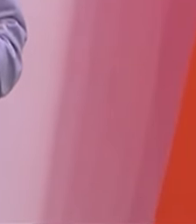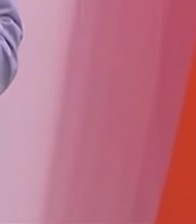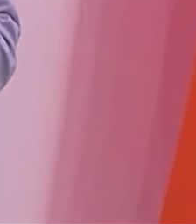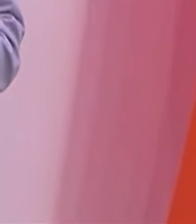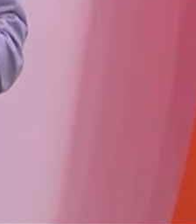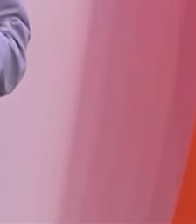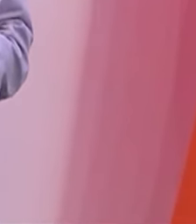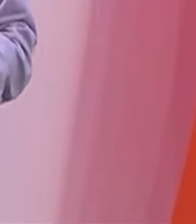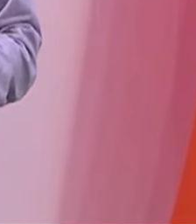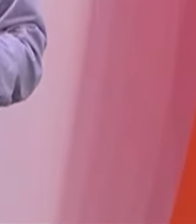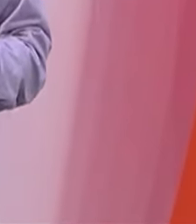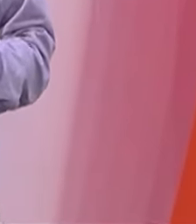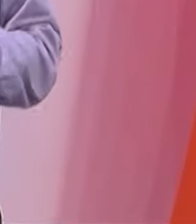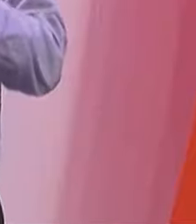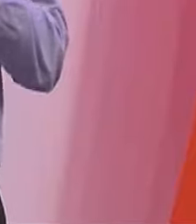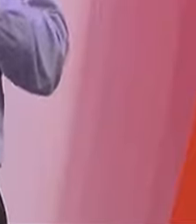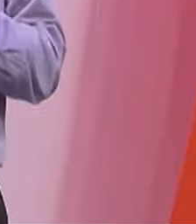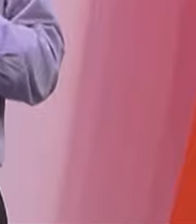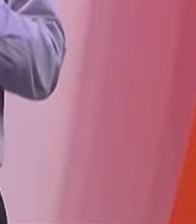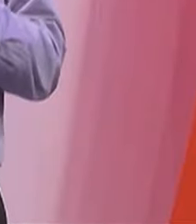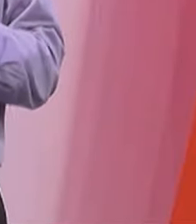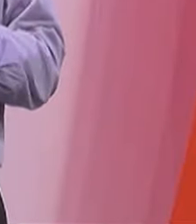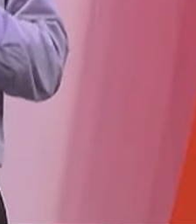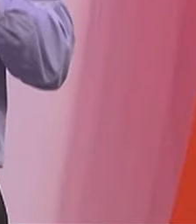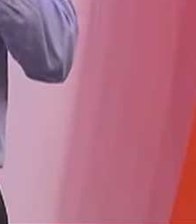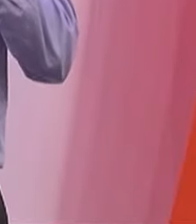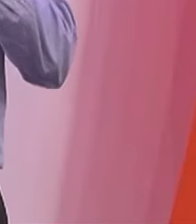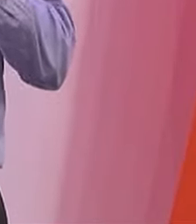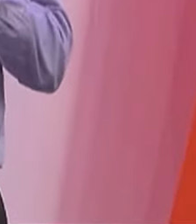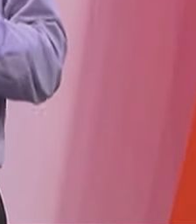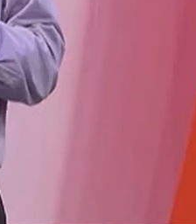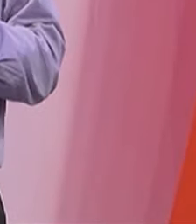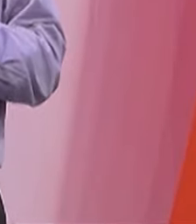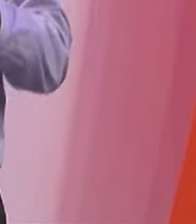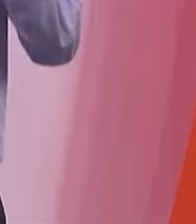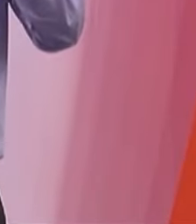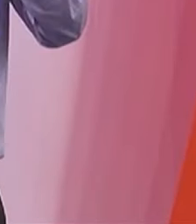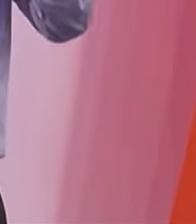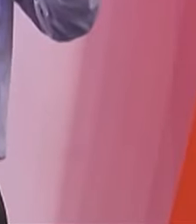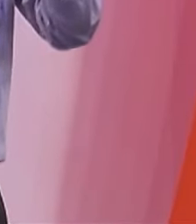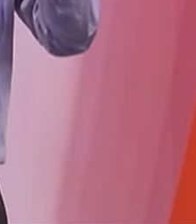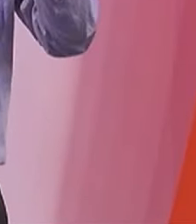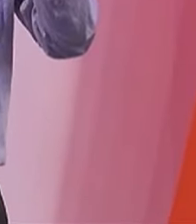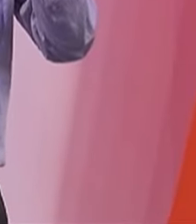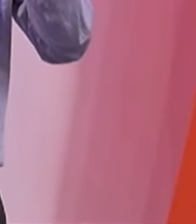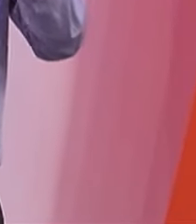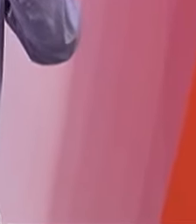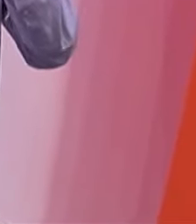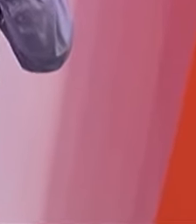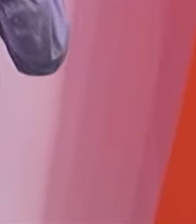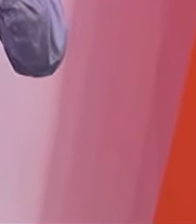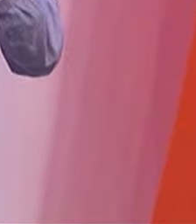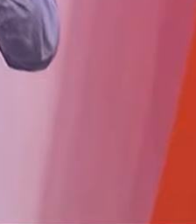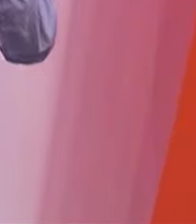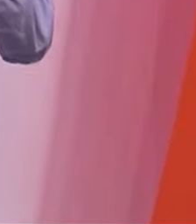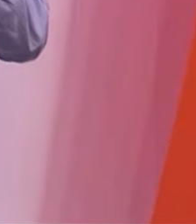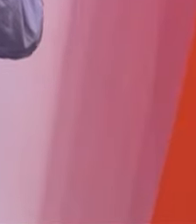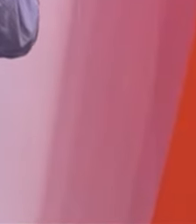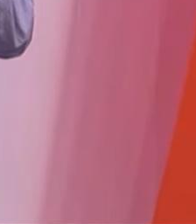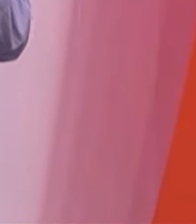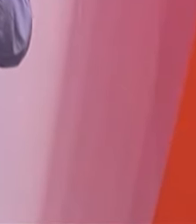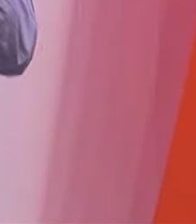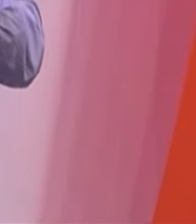decir no. Y recuerden que las preguntas siempre llevan signo de interrogación al final. Entonces, hacemos nuestra pregunta. Sí.